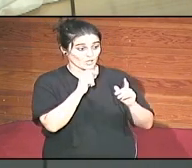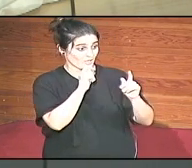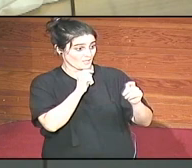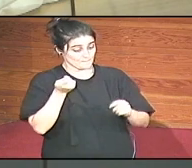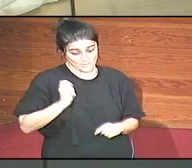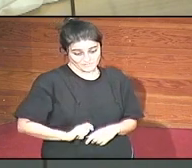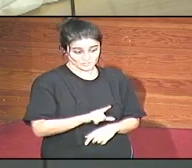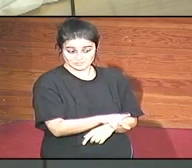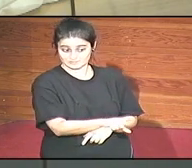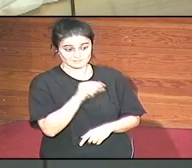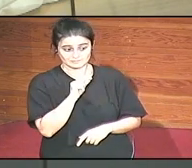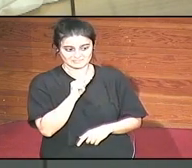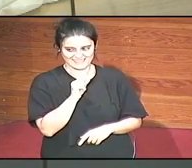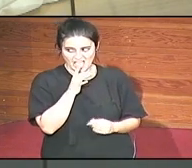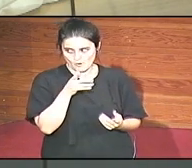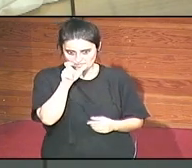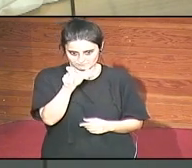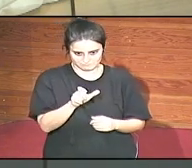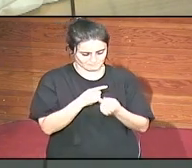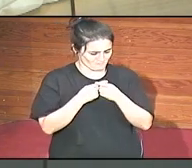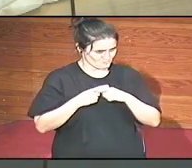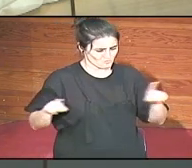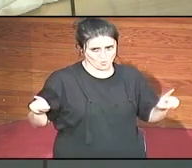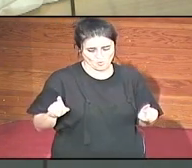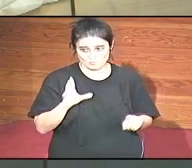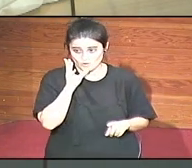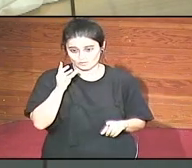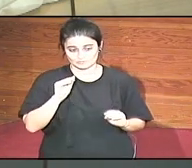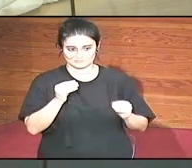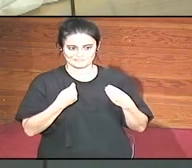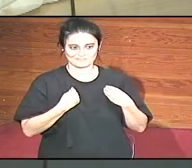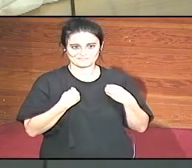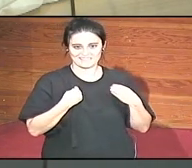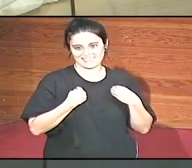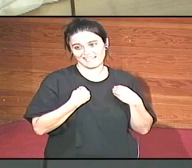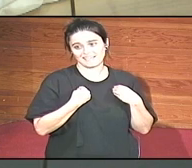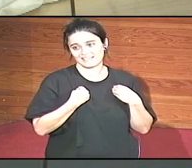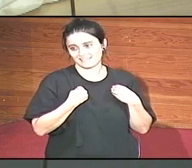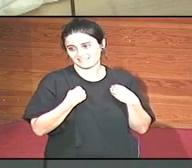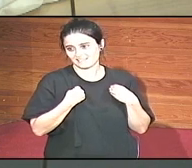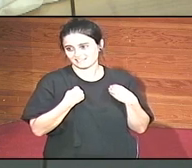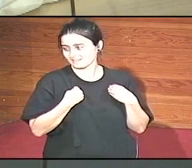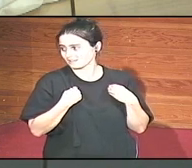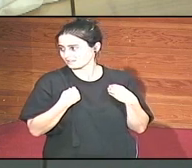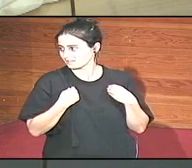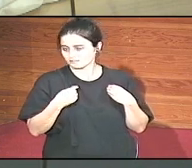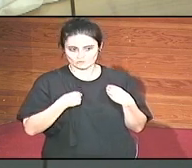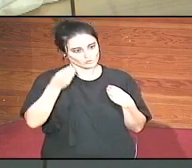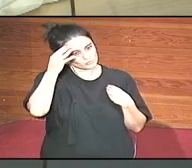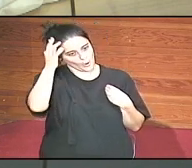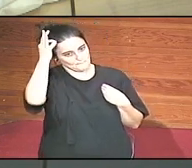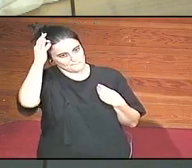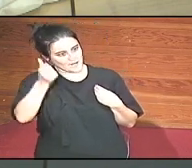y probablemente si no te hubieras pasado una gran parte de tu vida de estos últimos 20 años hay un día más pelo y menos